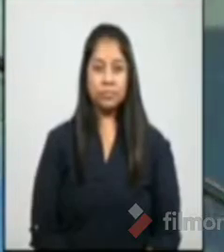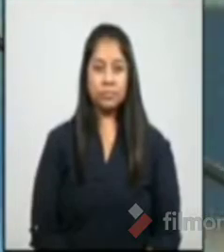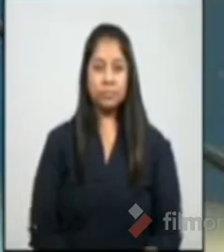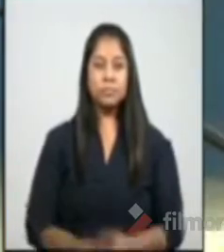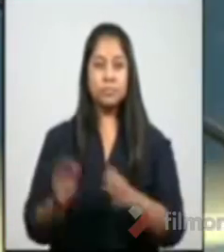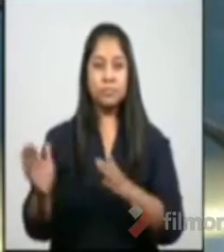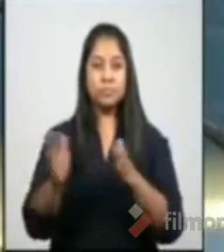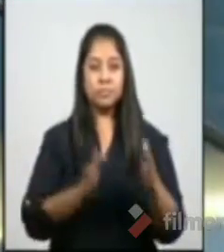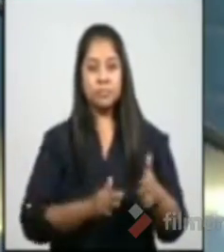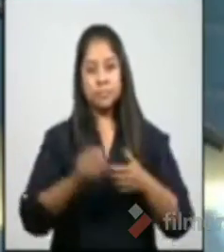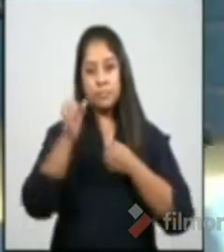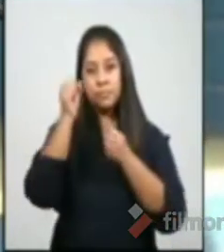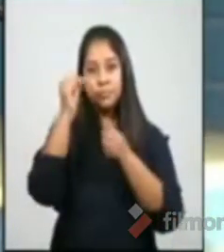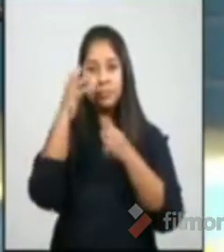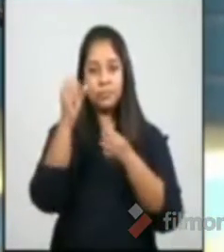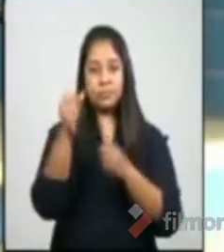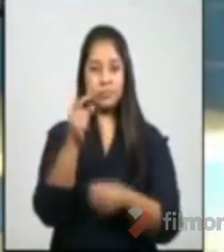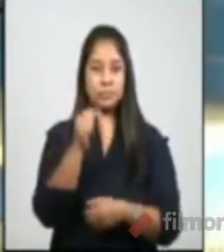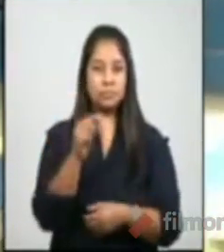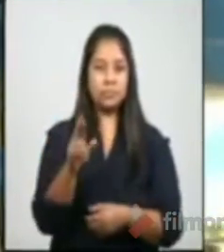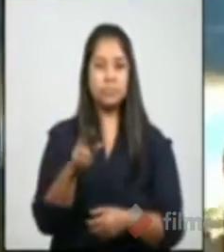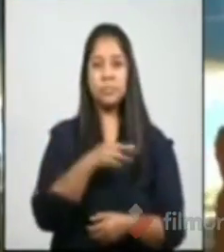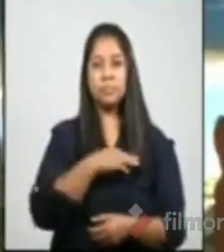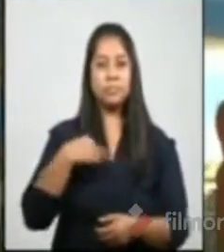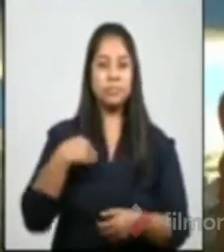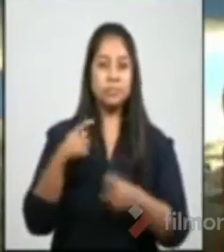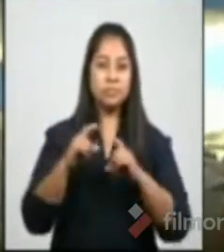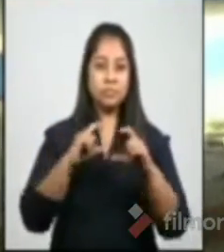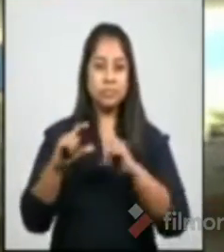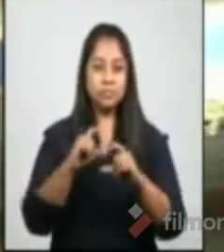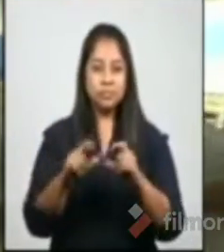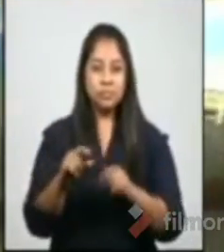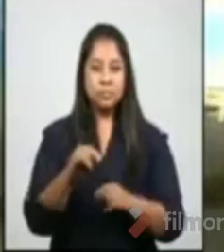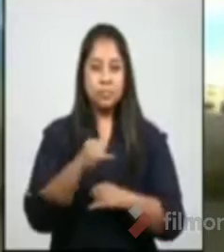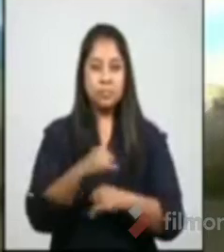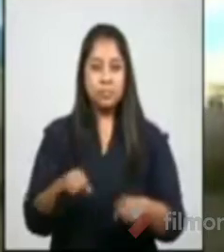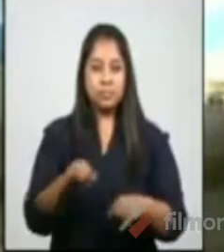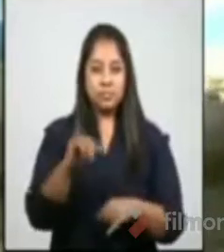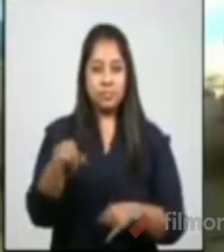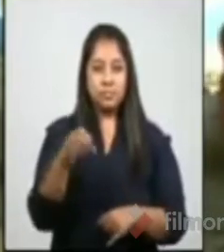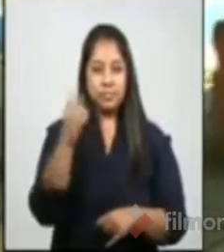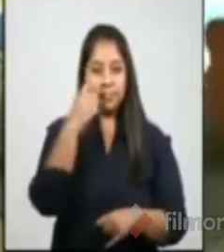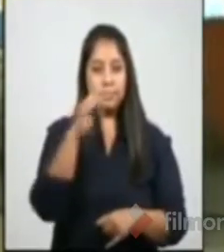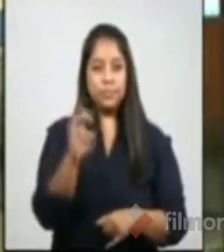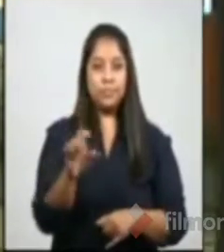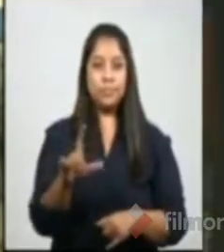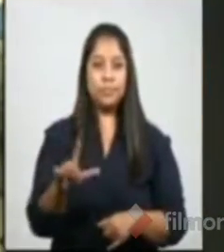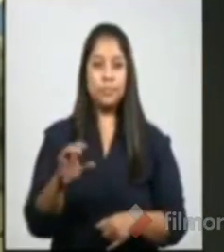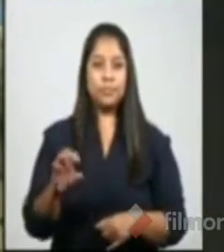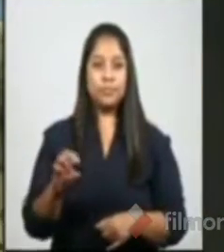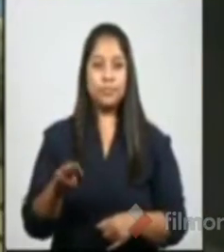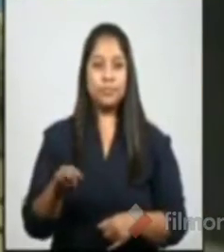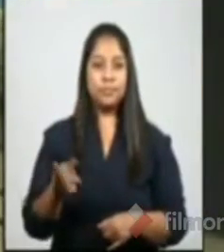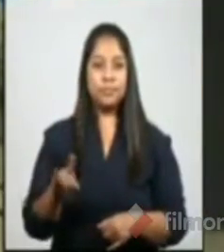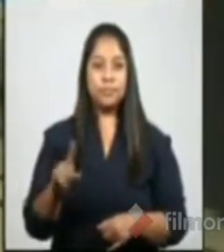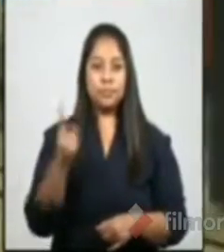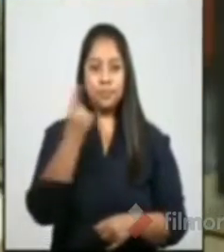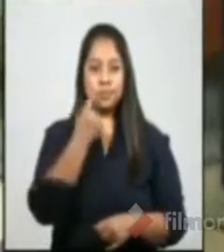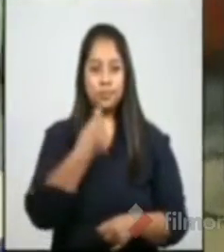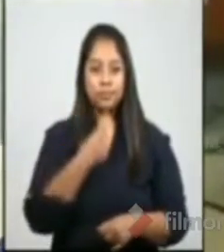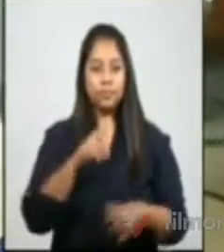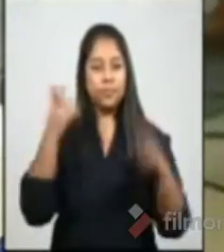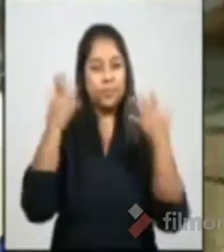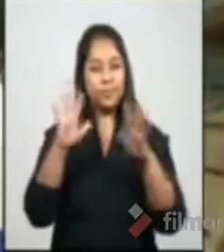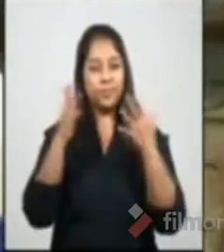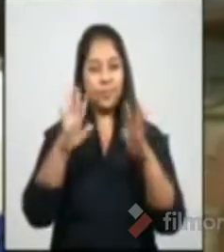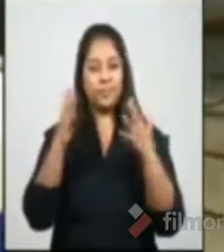Vamos a invitar en este momento al señor ministro de Comunicaciones, Infraestructura y Vivienda, al ingeniero José Edmundo Lemus, a este micrófono. Recibámoslo con un